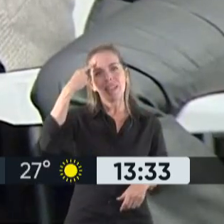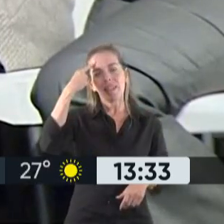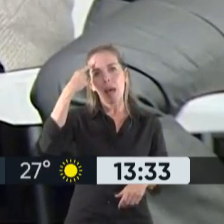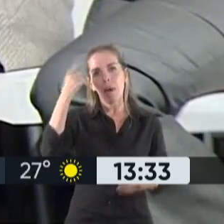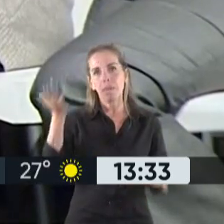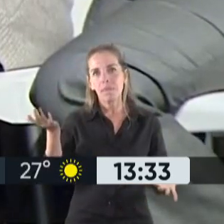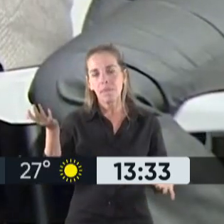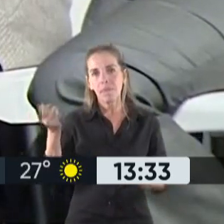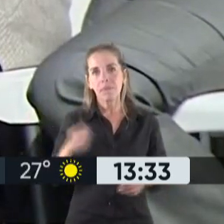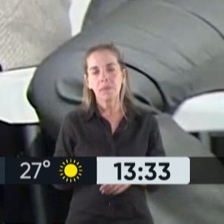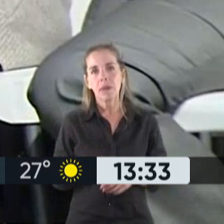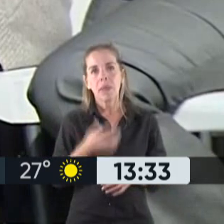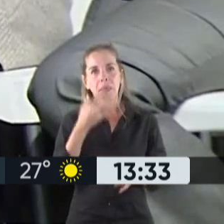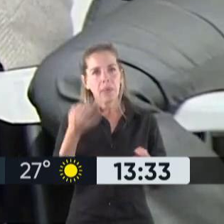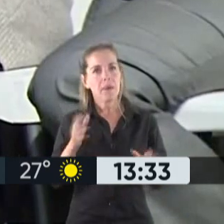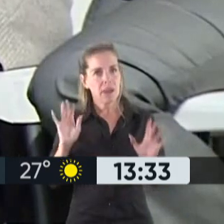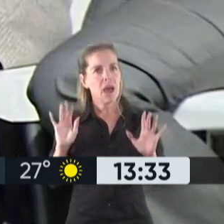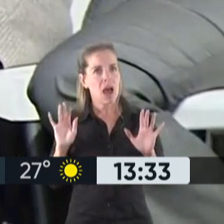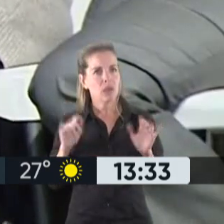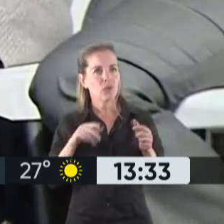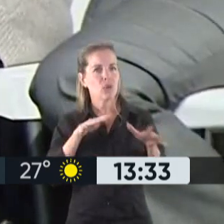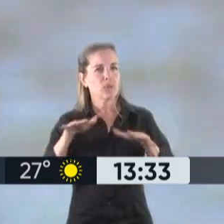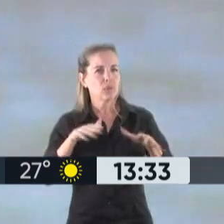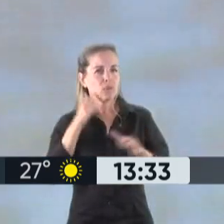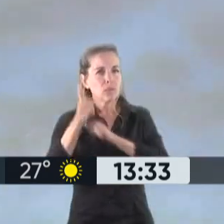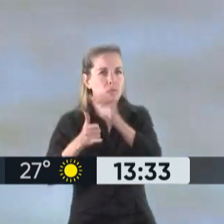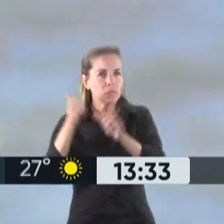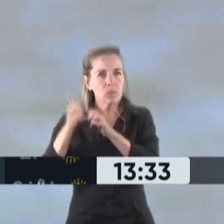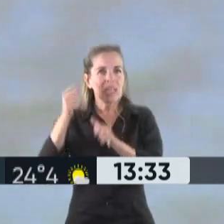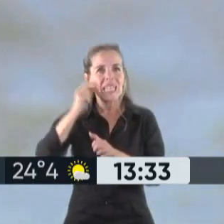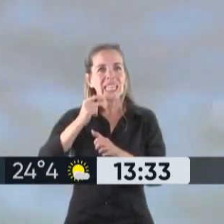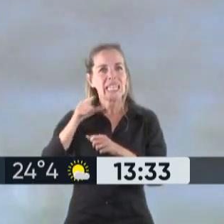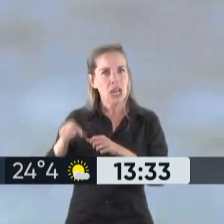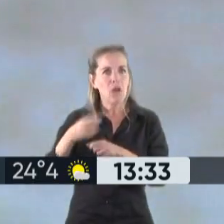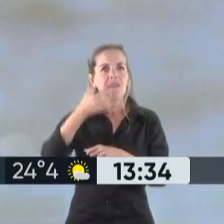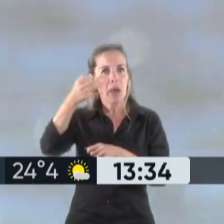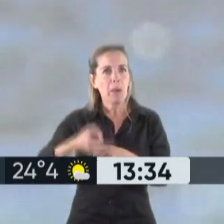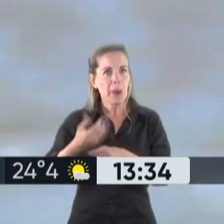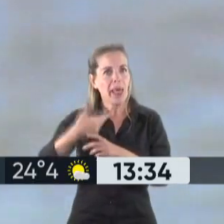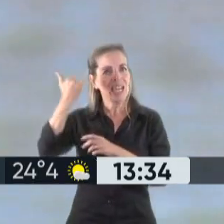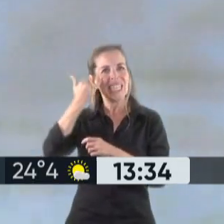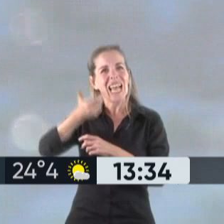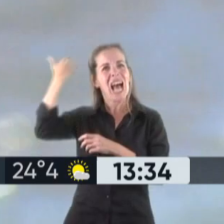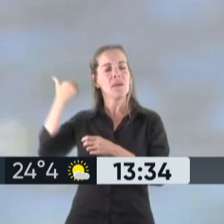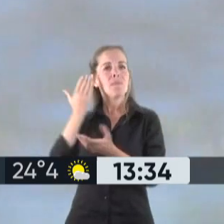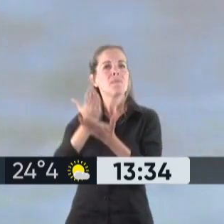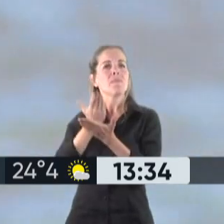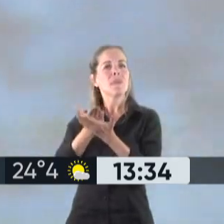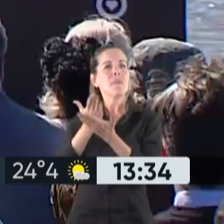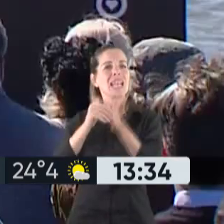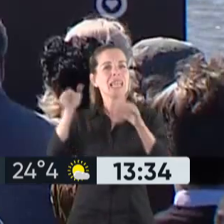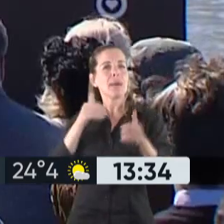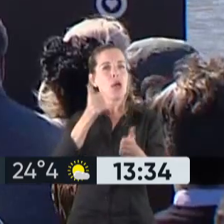Porque efectivamente ocurrió todo eso que contó Axel. Ya hubo un llamado a licitación que se frustró,